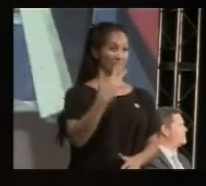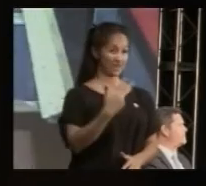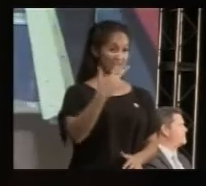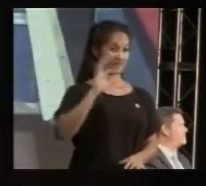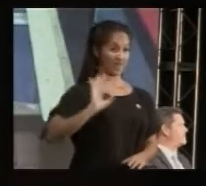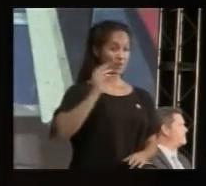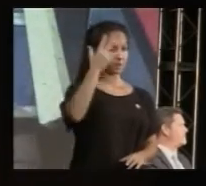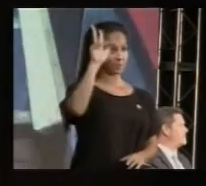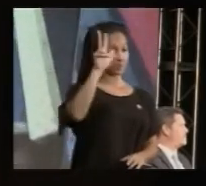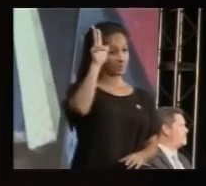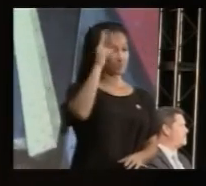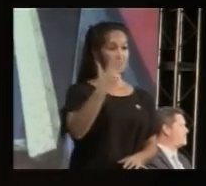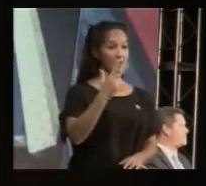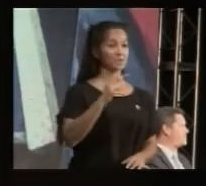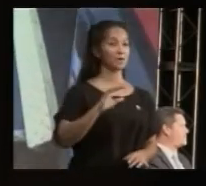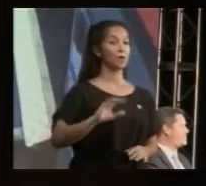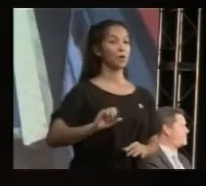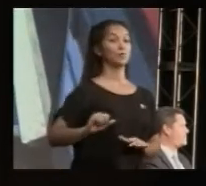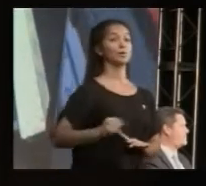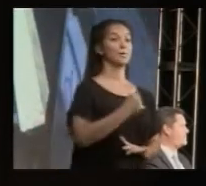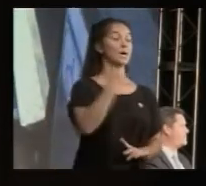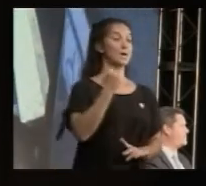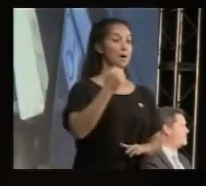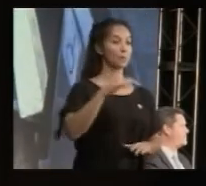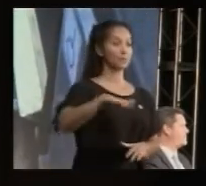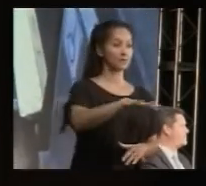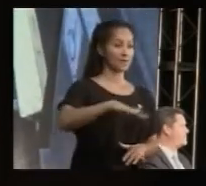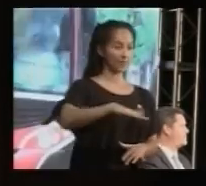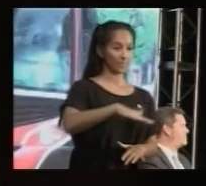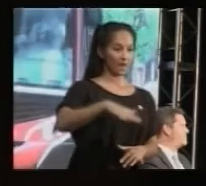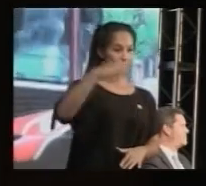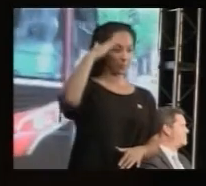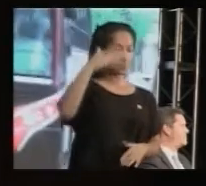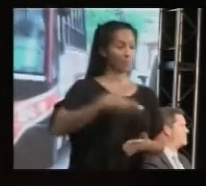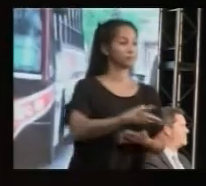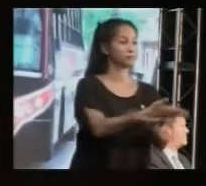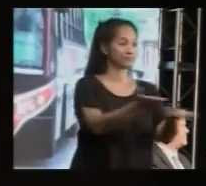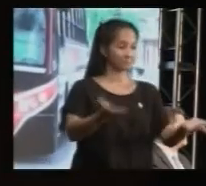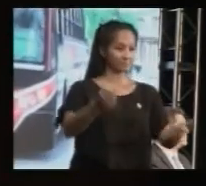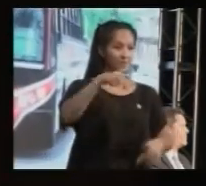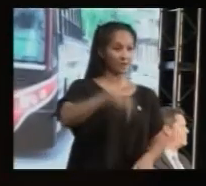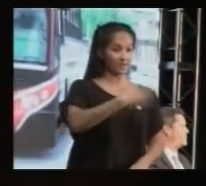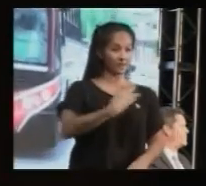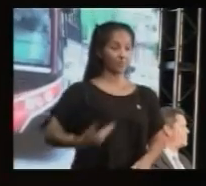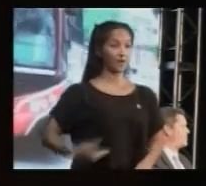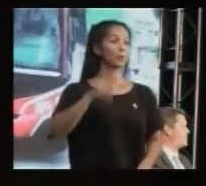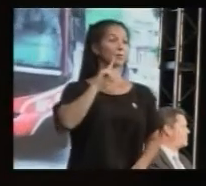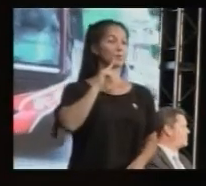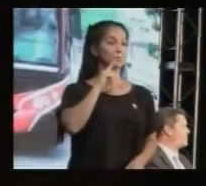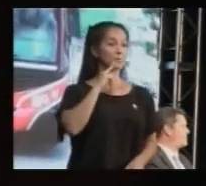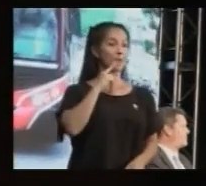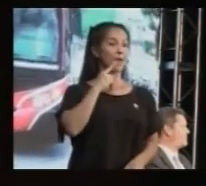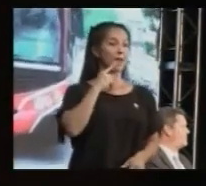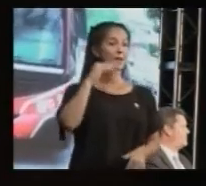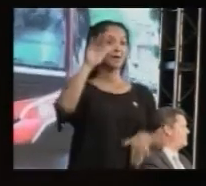dejamos superado aquella concepción de que el Estado solo construye obra y presta servicios. El Estado municipal debe